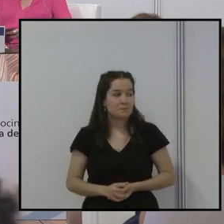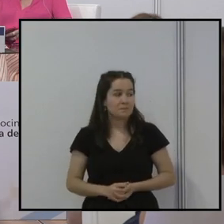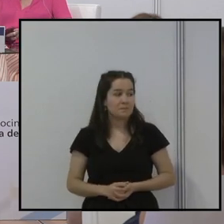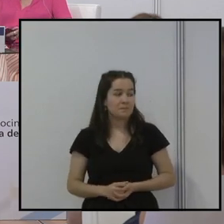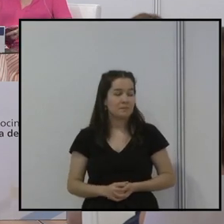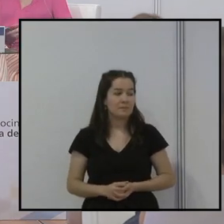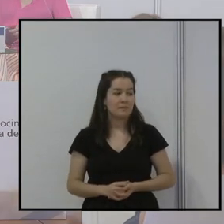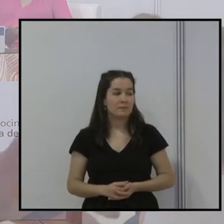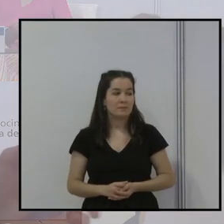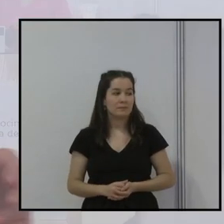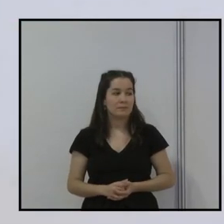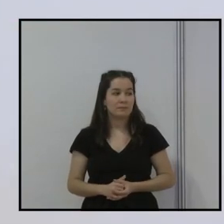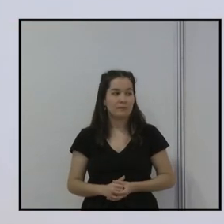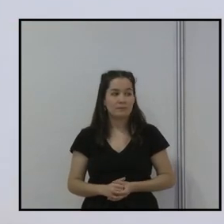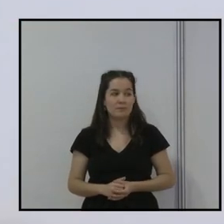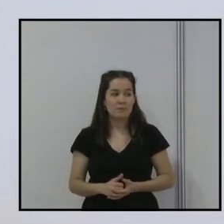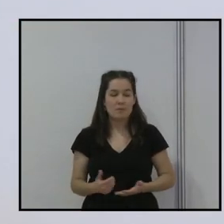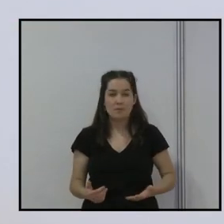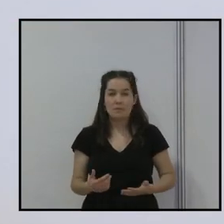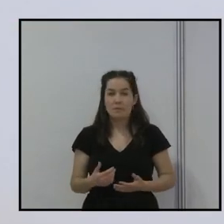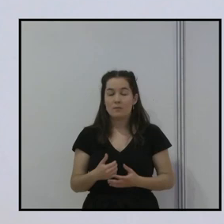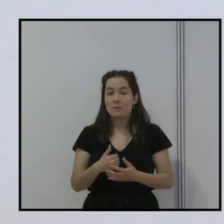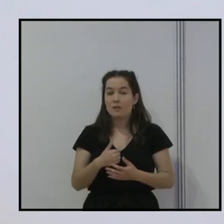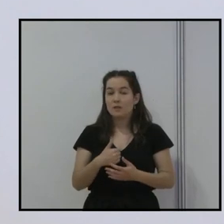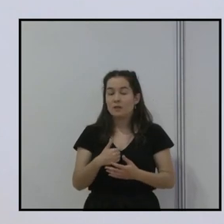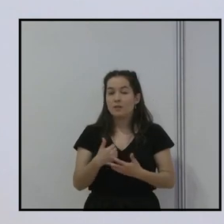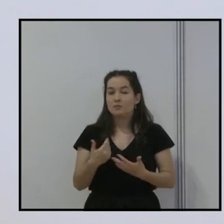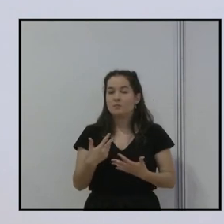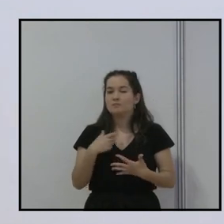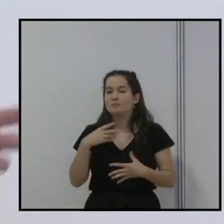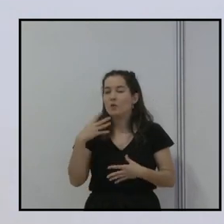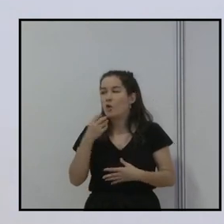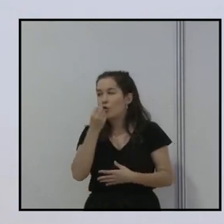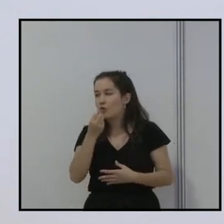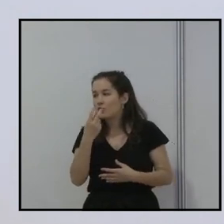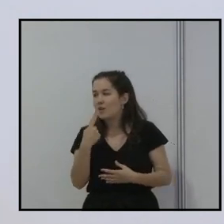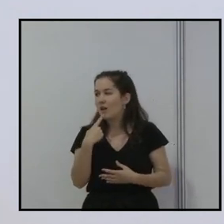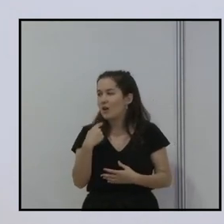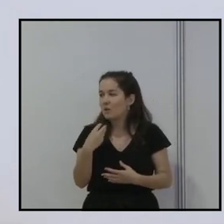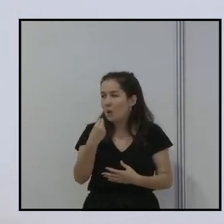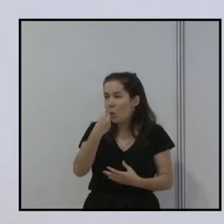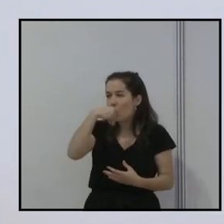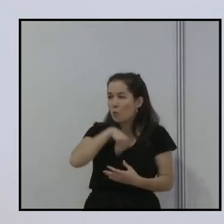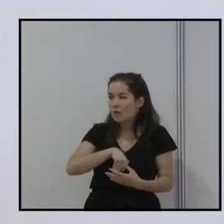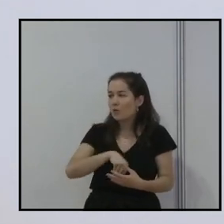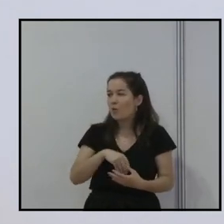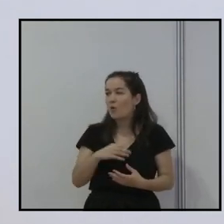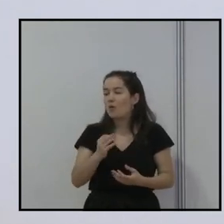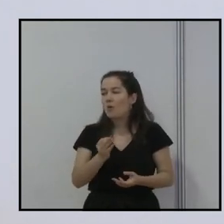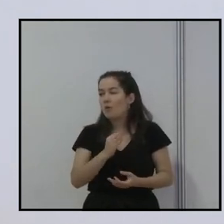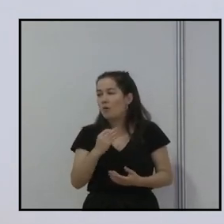gustaría que, por si os sabéis, pensáis que hay algo en el tintero, Rosa, algo que te gustaría comentar que no hayamos sacado, que no haya sacado yo sobre tu